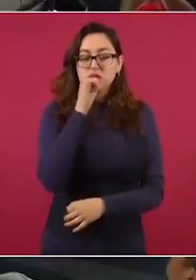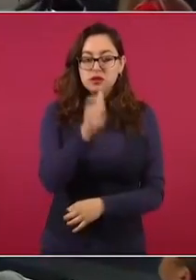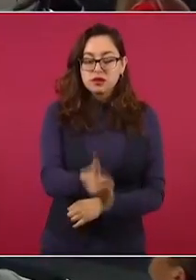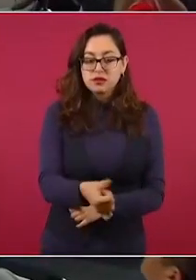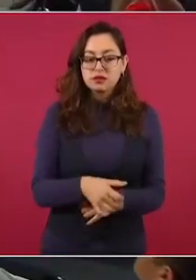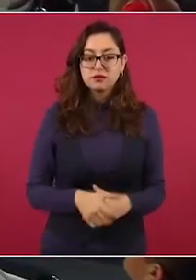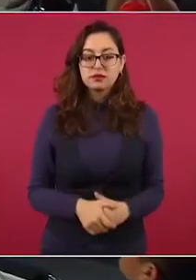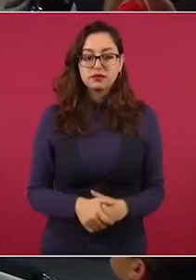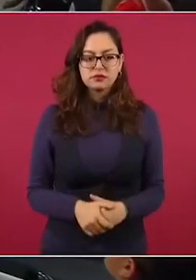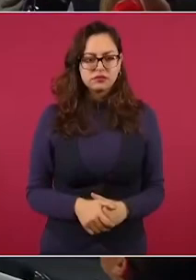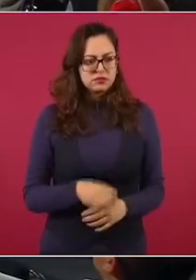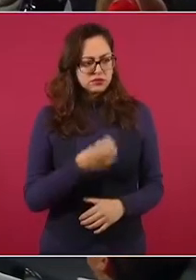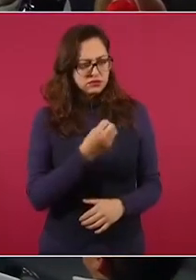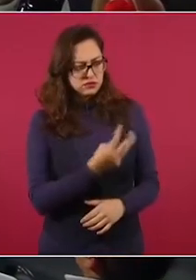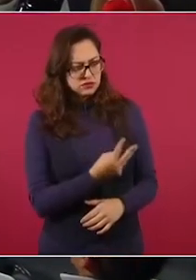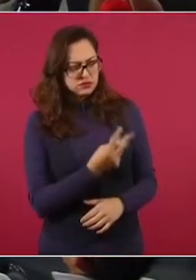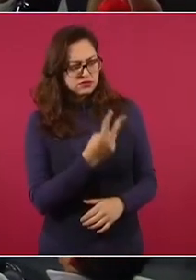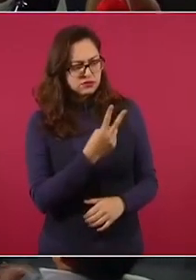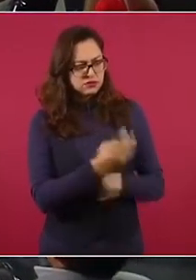O 2.